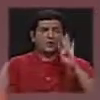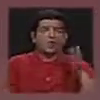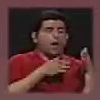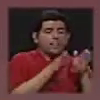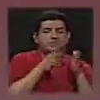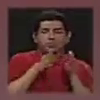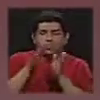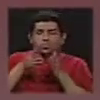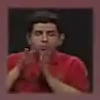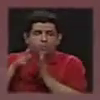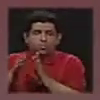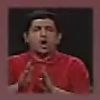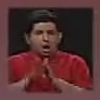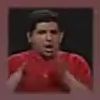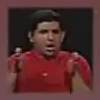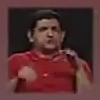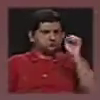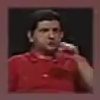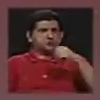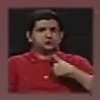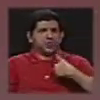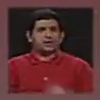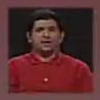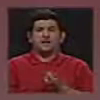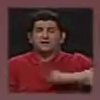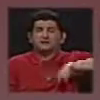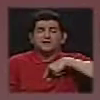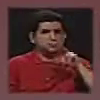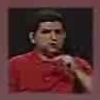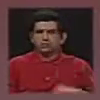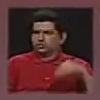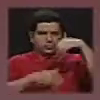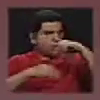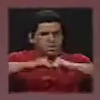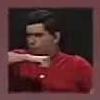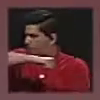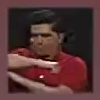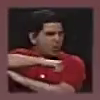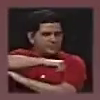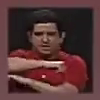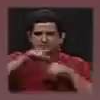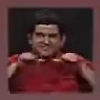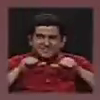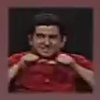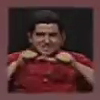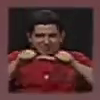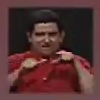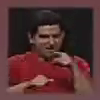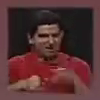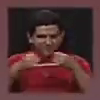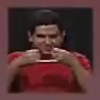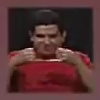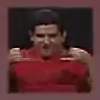carriles relativamente anchos, ¿verdad? Amplios. Si nosotros, sin contar los puentes, por supuesto, extendemos esa